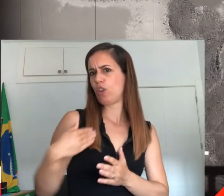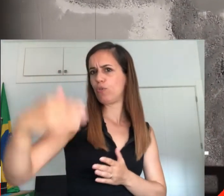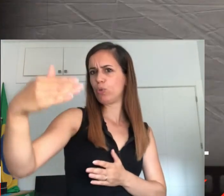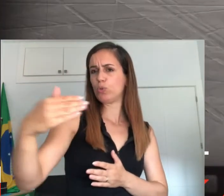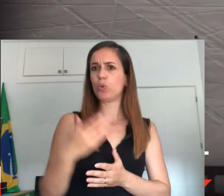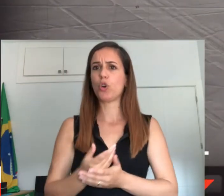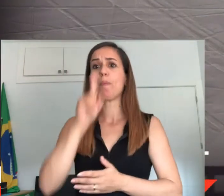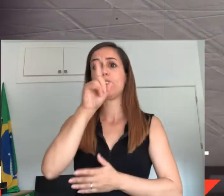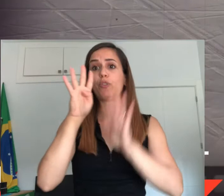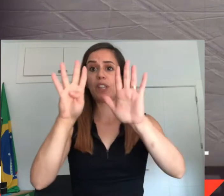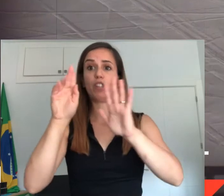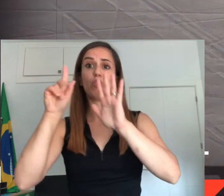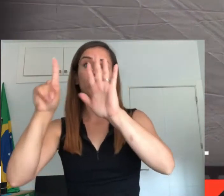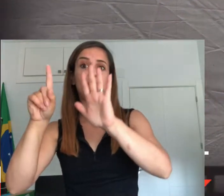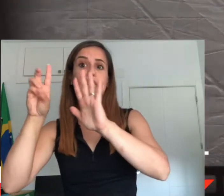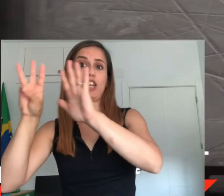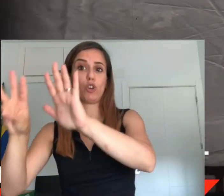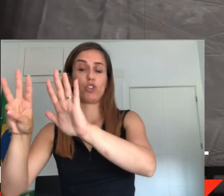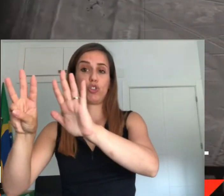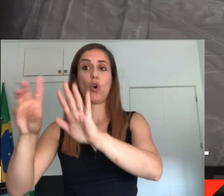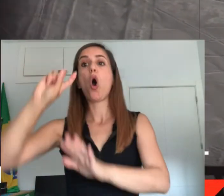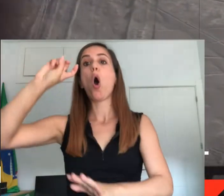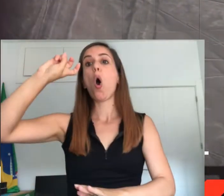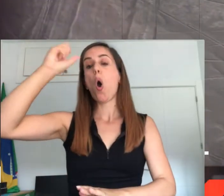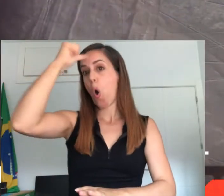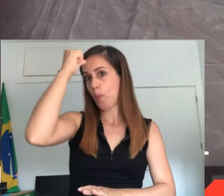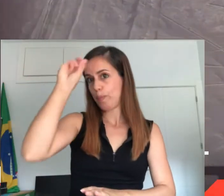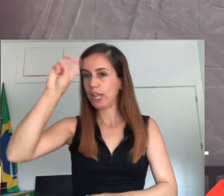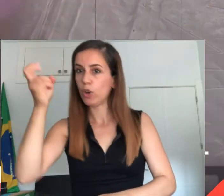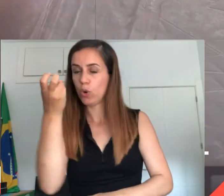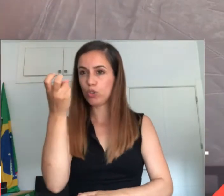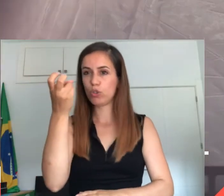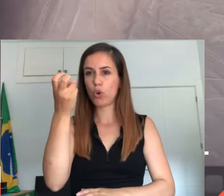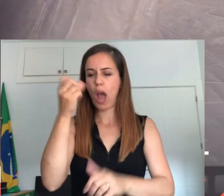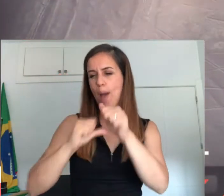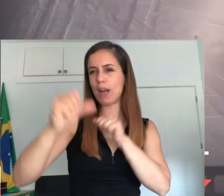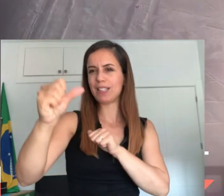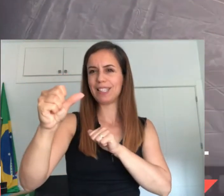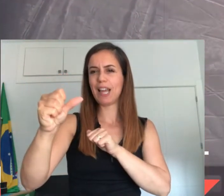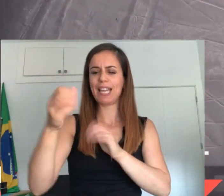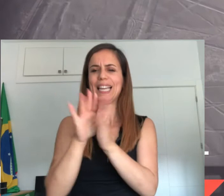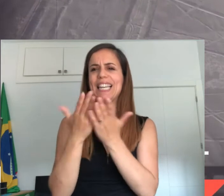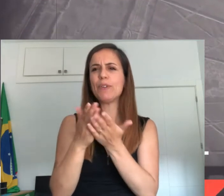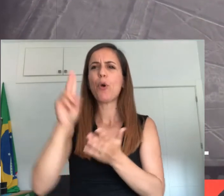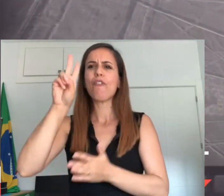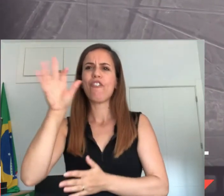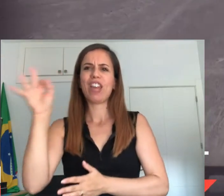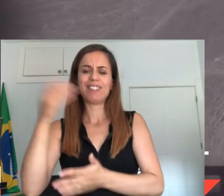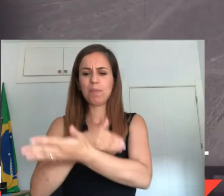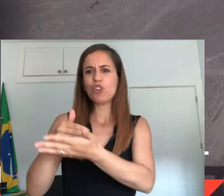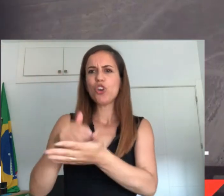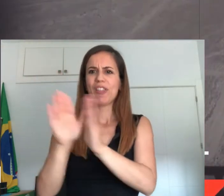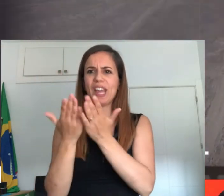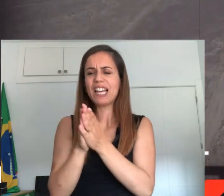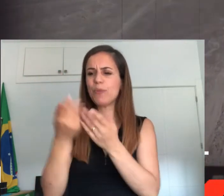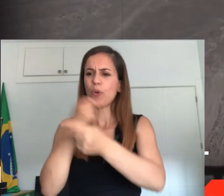Zukunft, Recuerdos del Futuro, 1968. Erin von Däniken, desde 1968, ha vendido más de 20 millones de